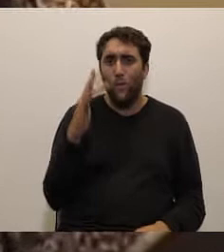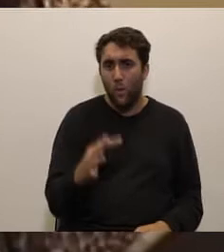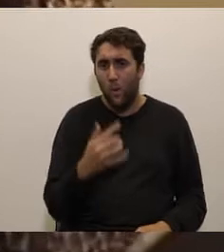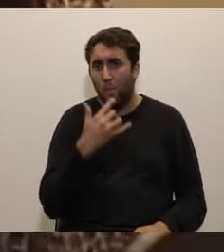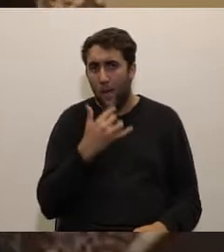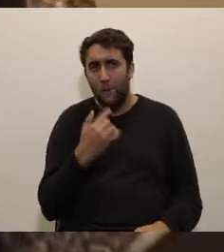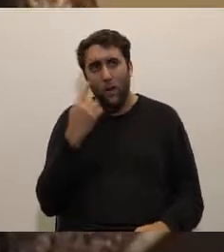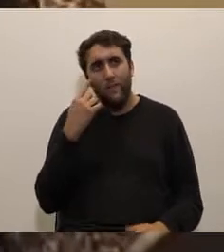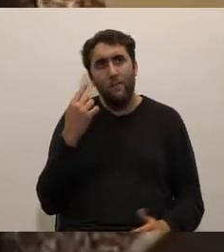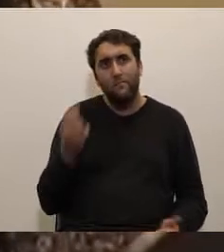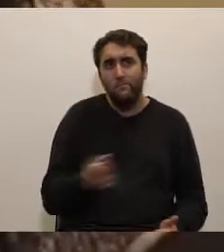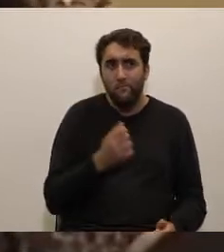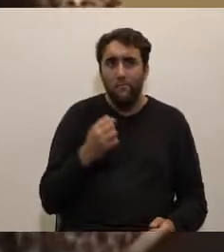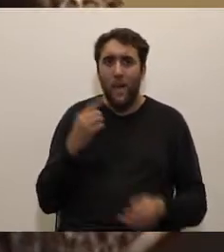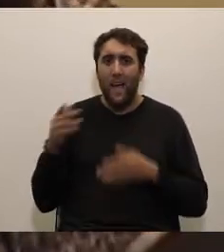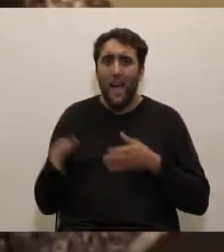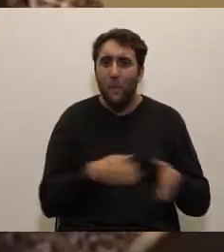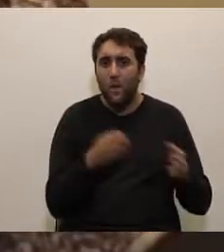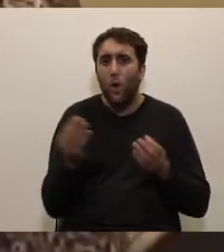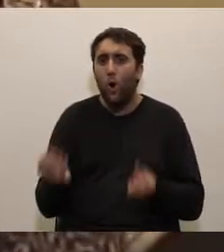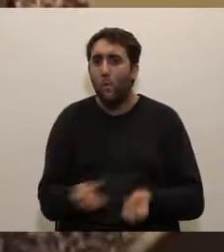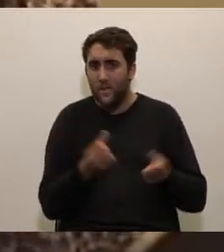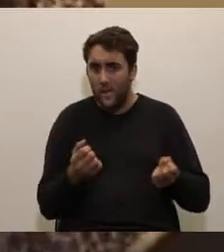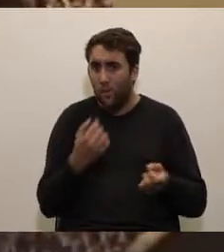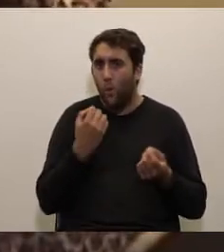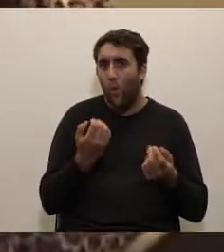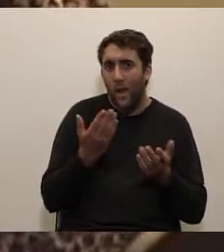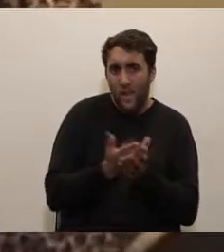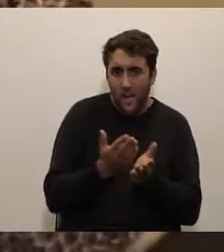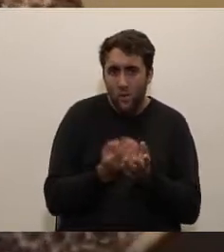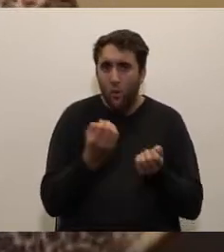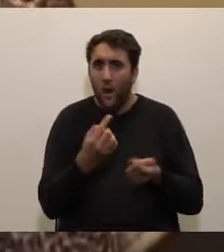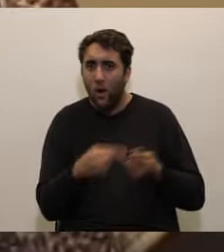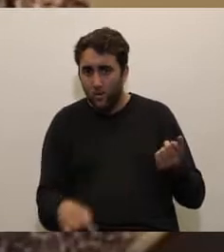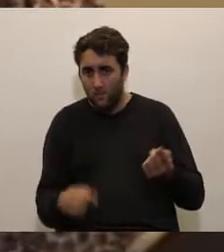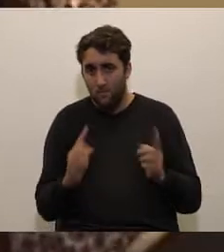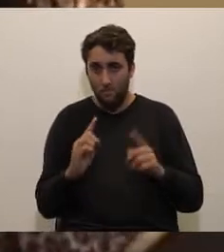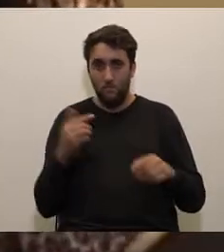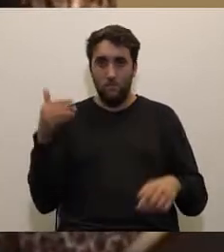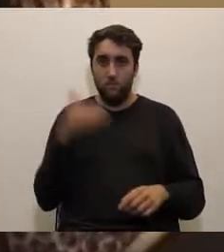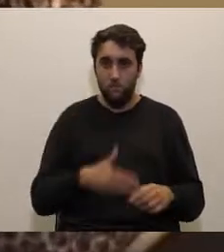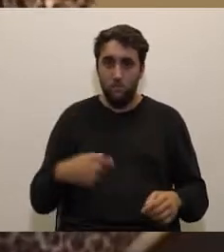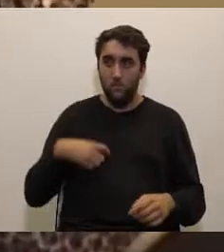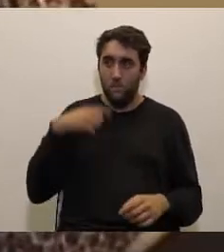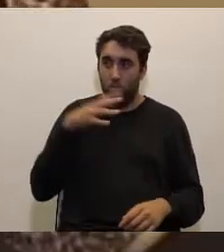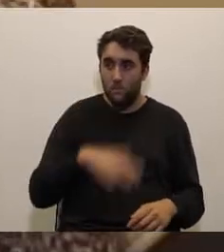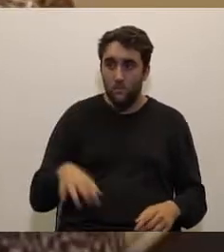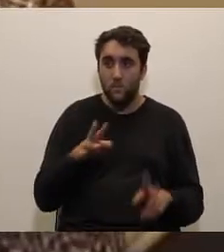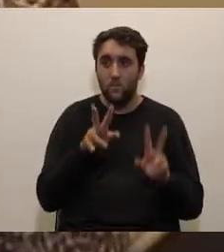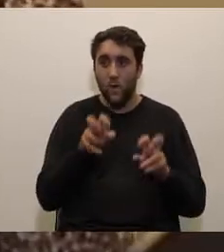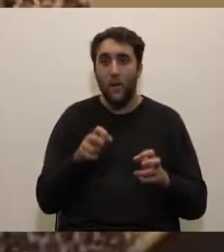ese futuro, su dirección, hacia dónde vamos, y participando desde la ciudadanía en esa